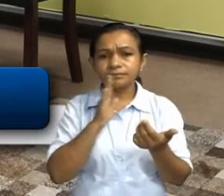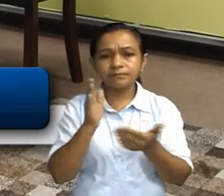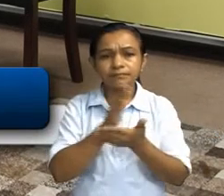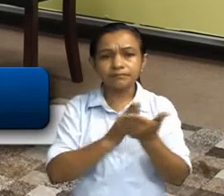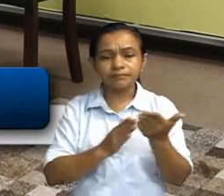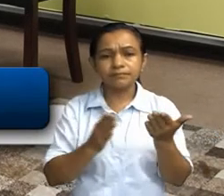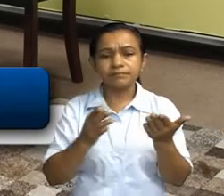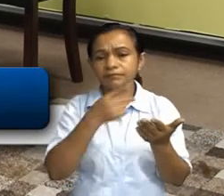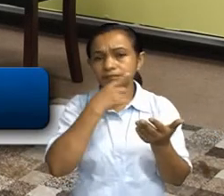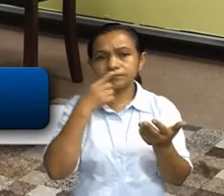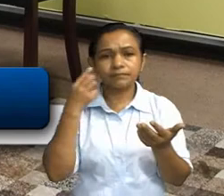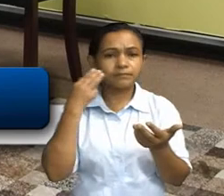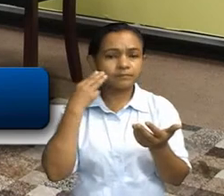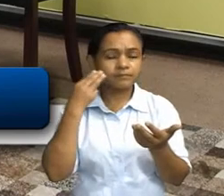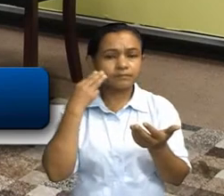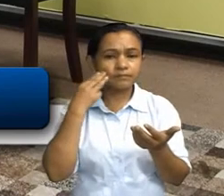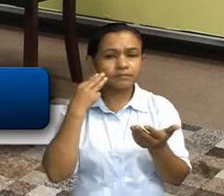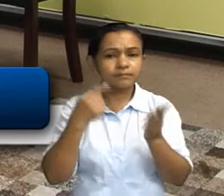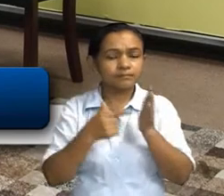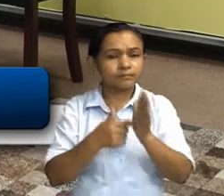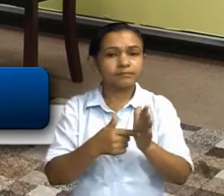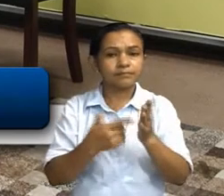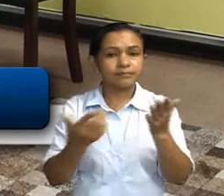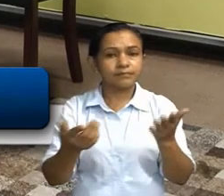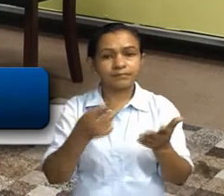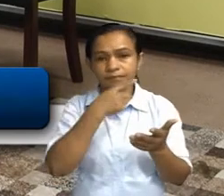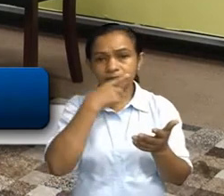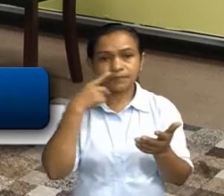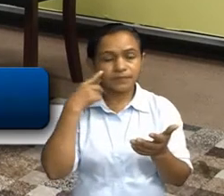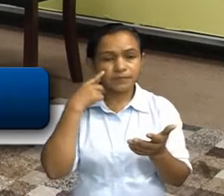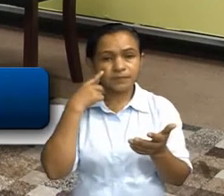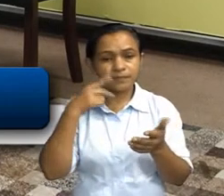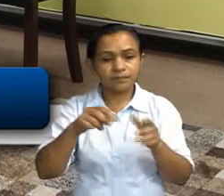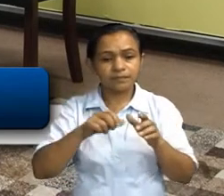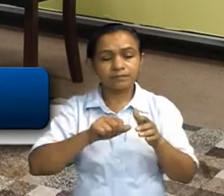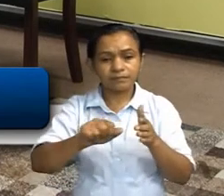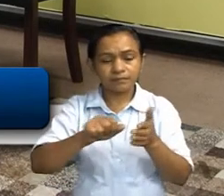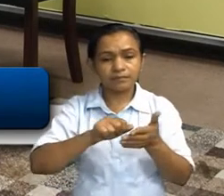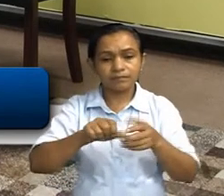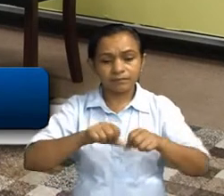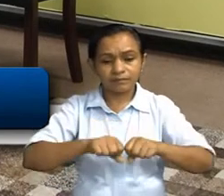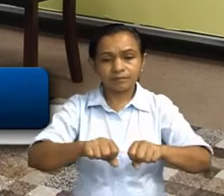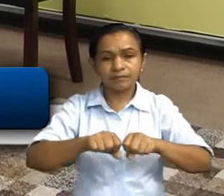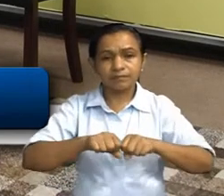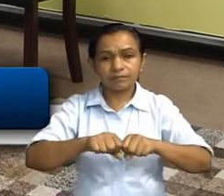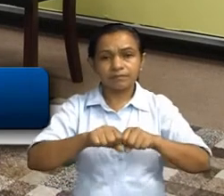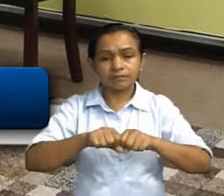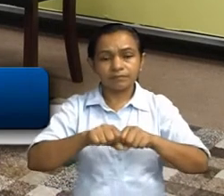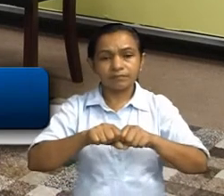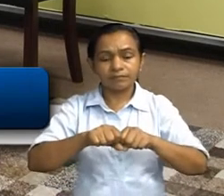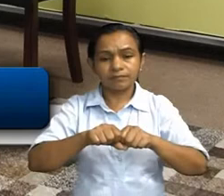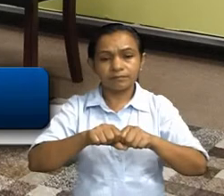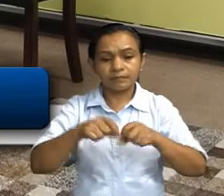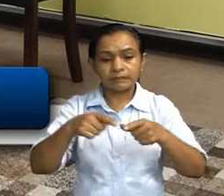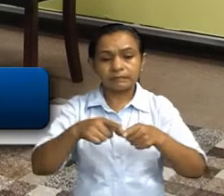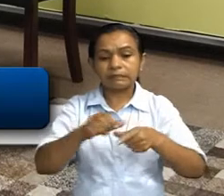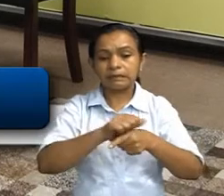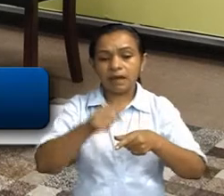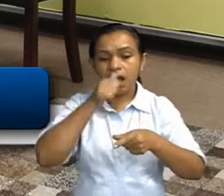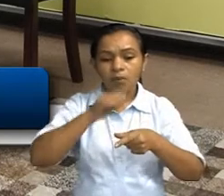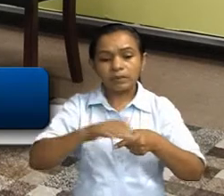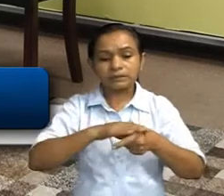que toman los padres también. Por ejemplo, hay padres que lavan muy continuamente también la parte íntima de sus niños con